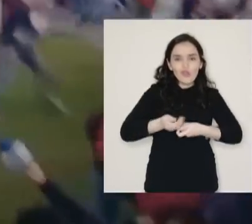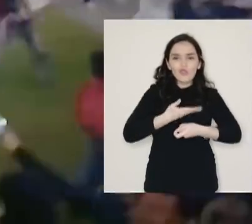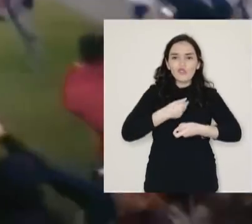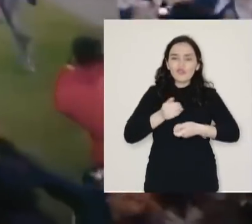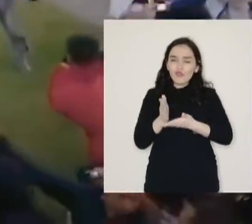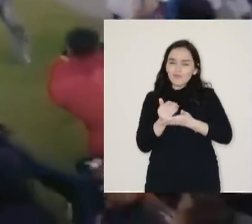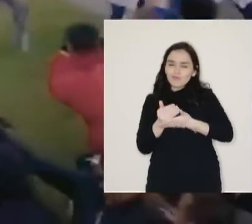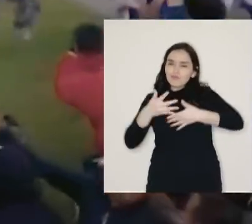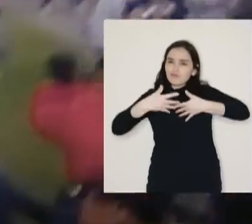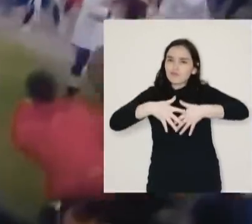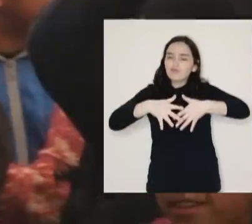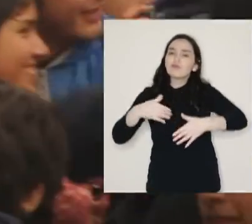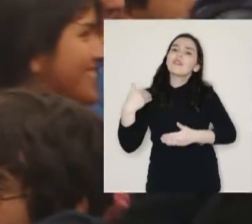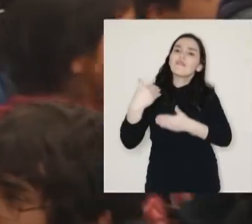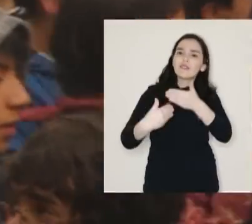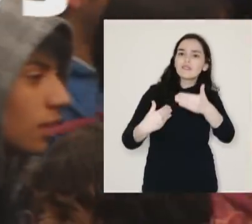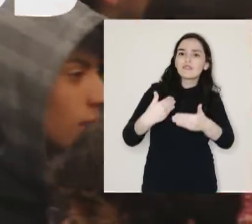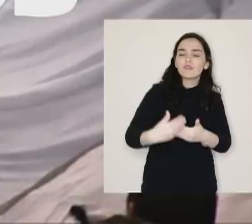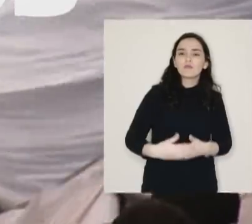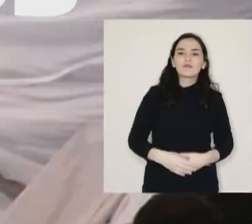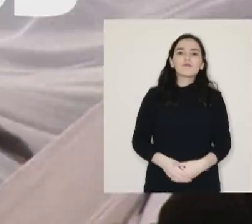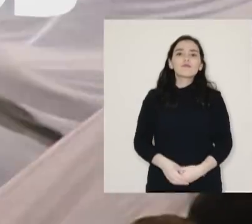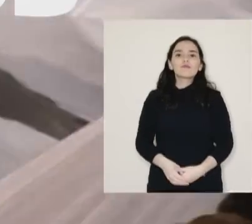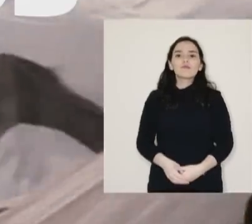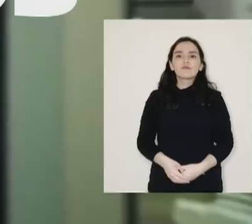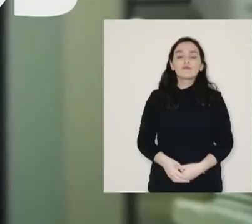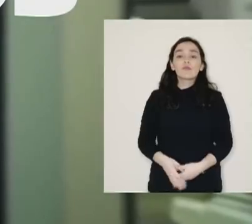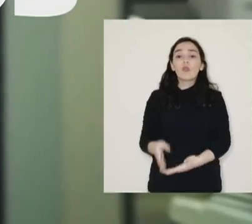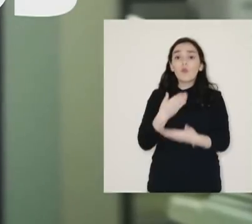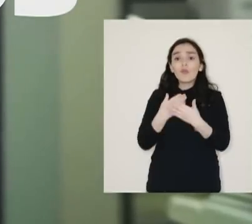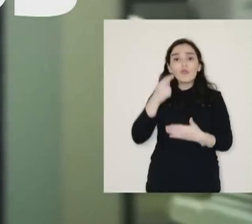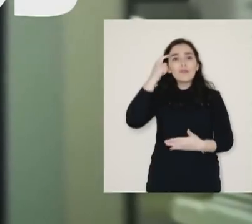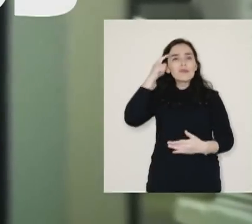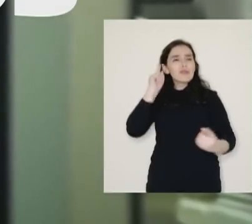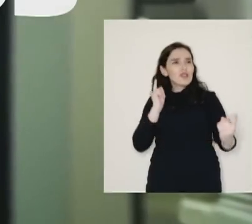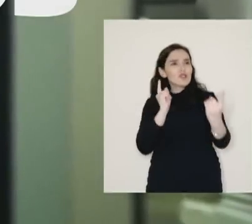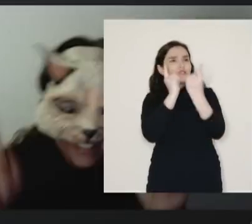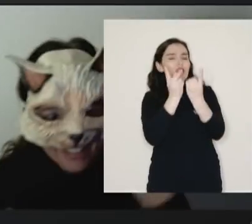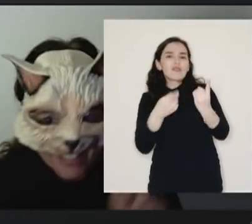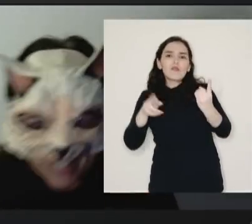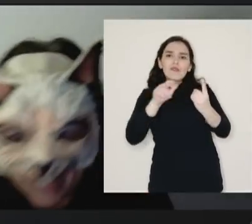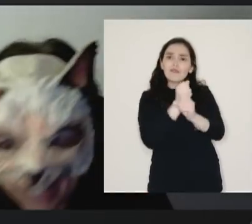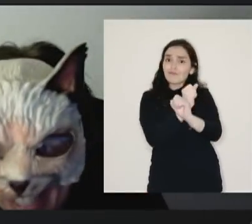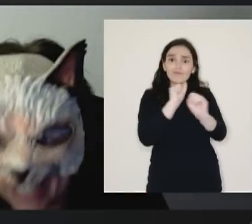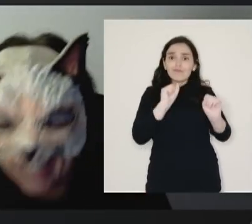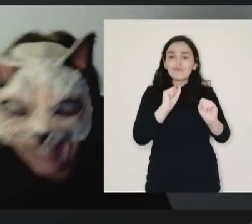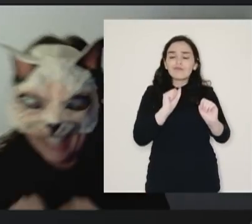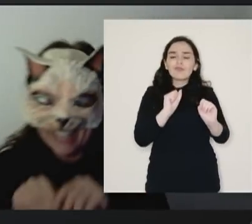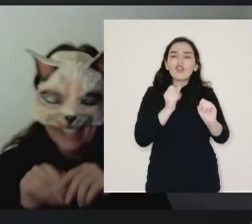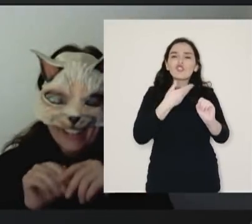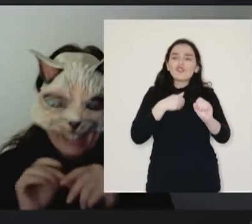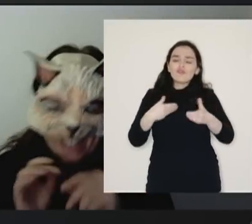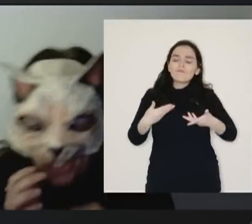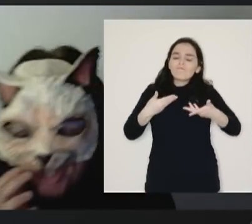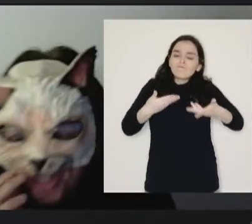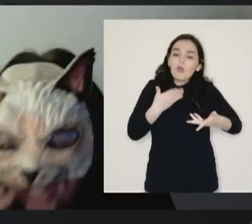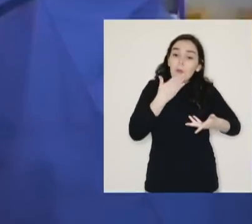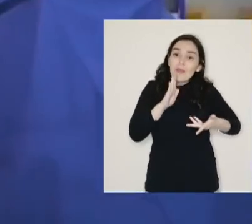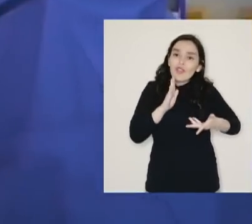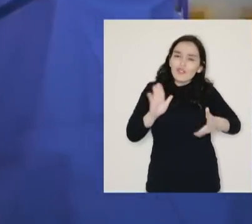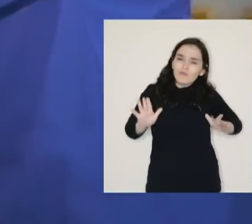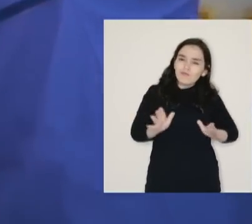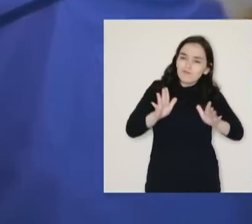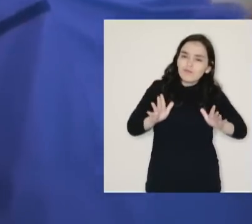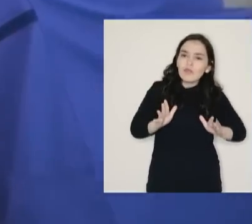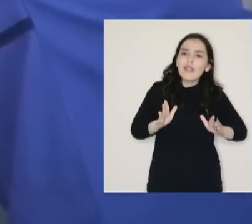negocio, nos movilizamos y avanzamos. Cuando pensamos que no nos volveríamos a encontrar,